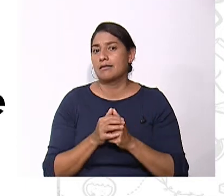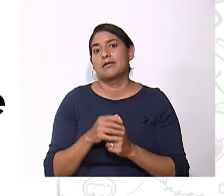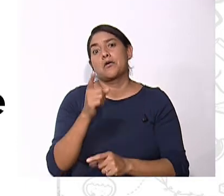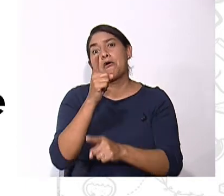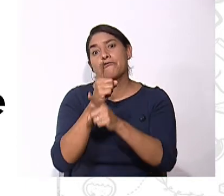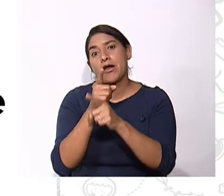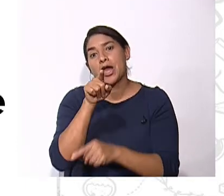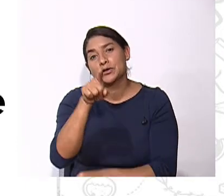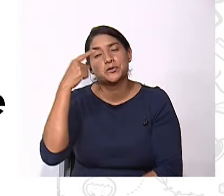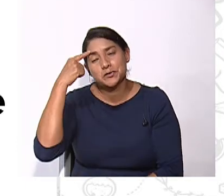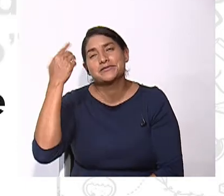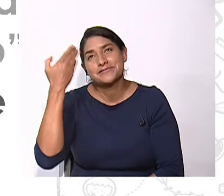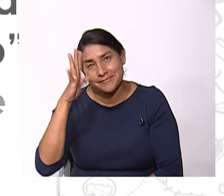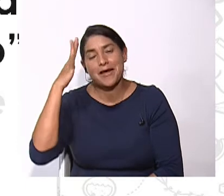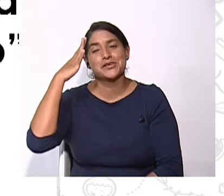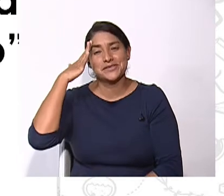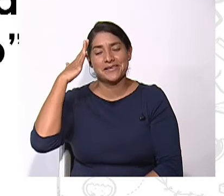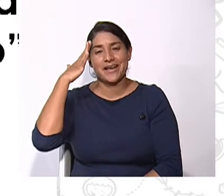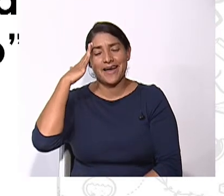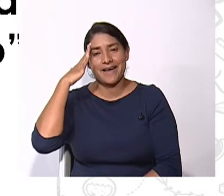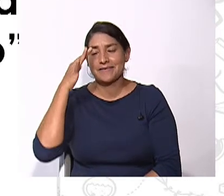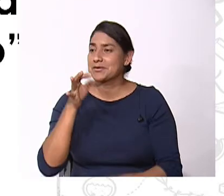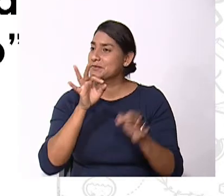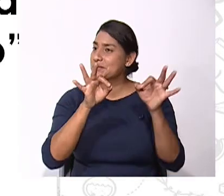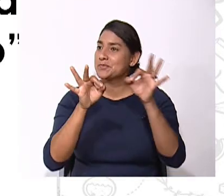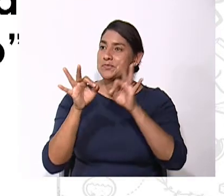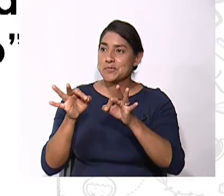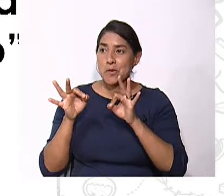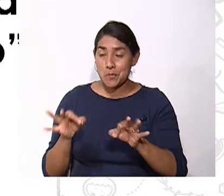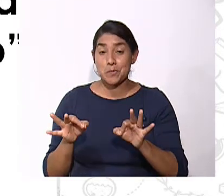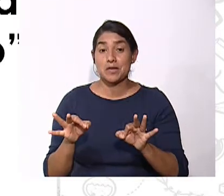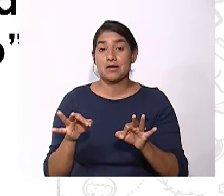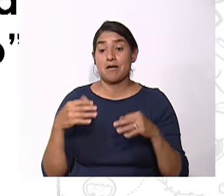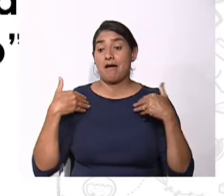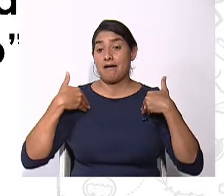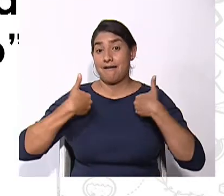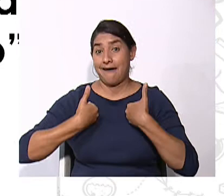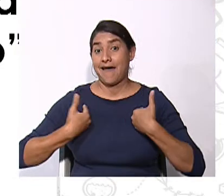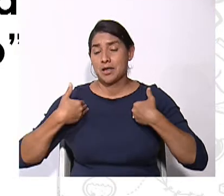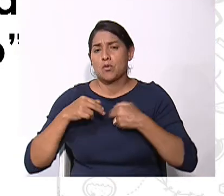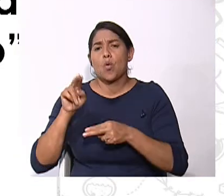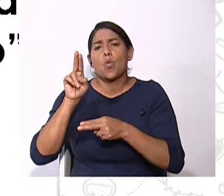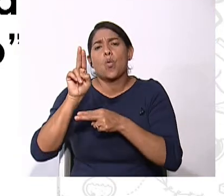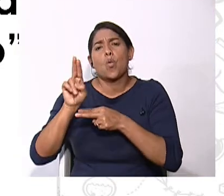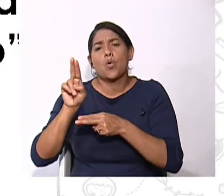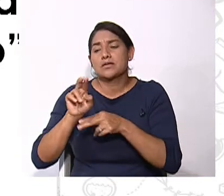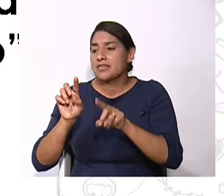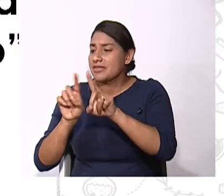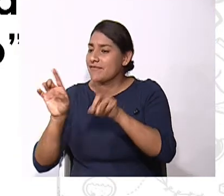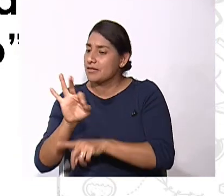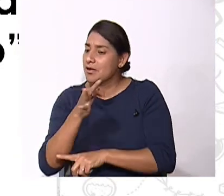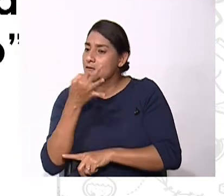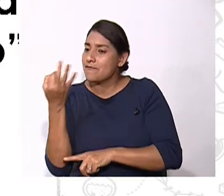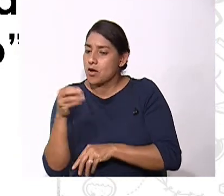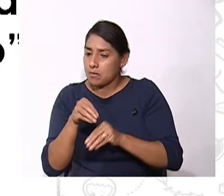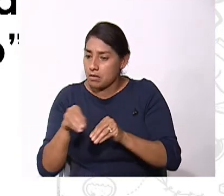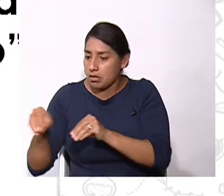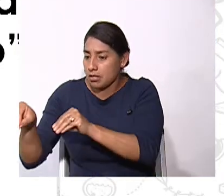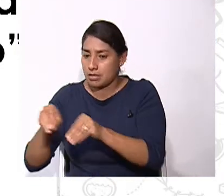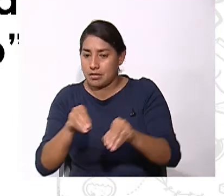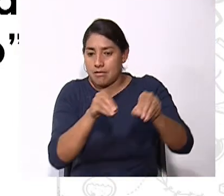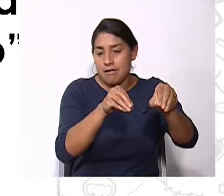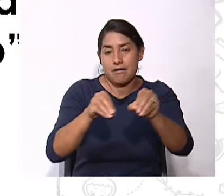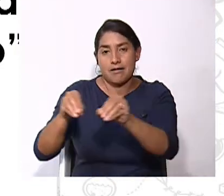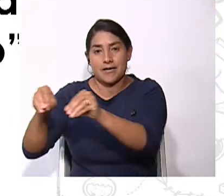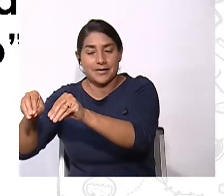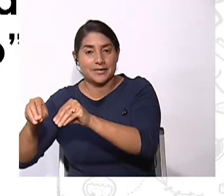Esa, correcto. Muy bien. Los mamíferos utilizan diversas formas de desplazamiento.